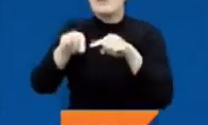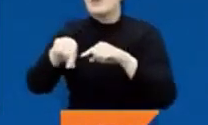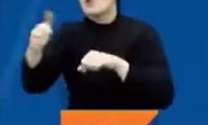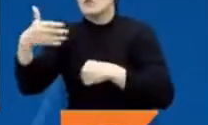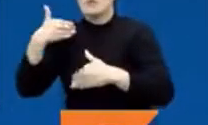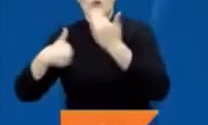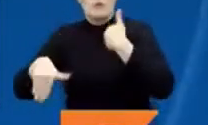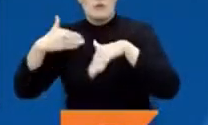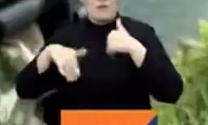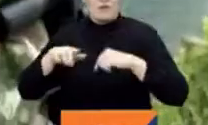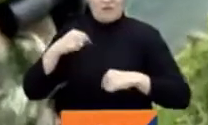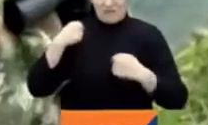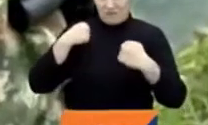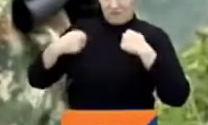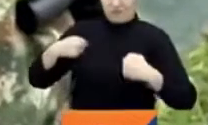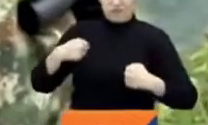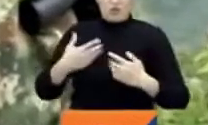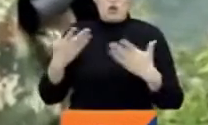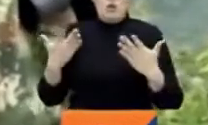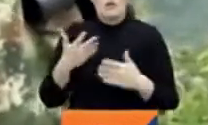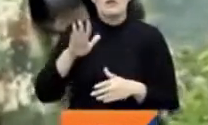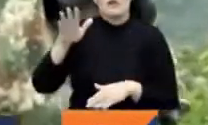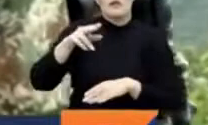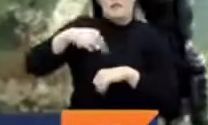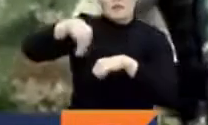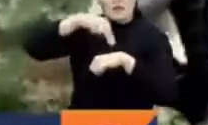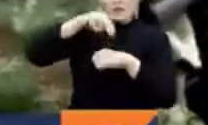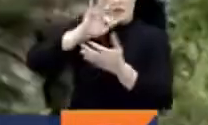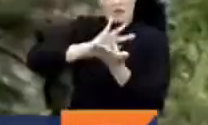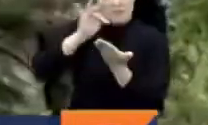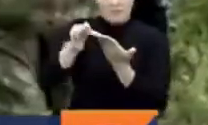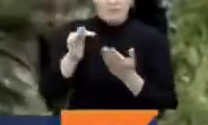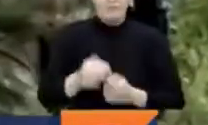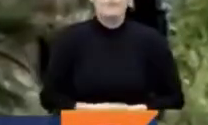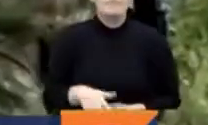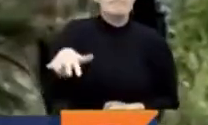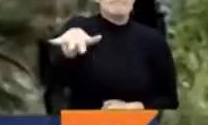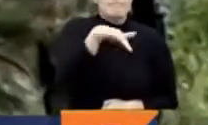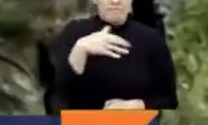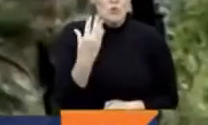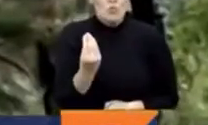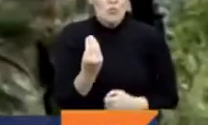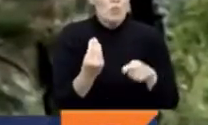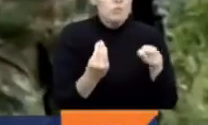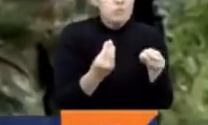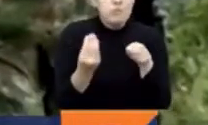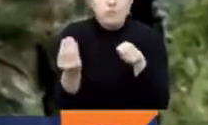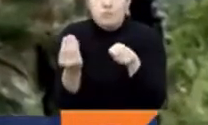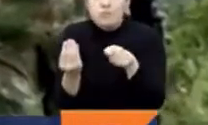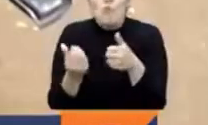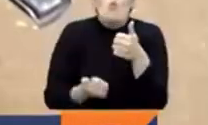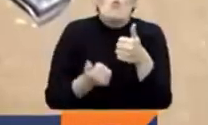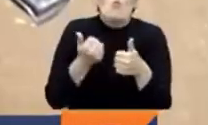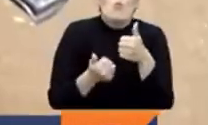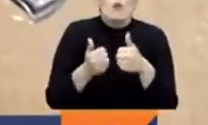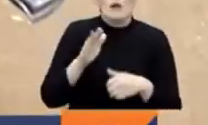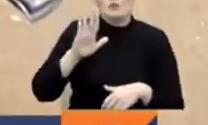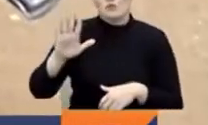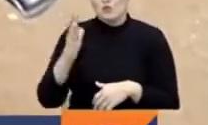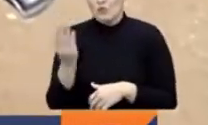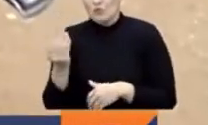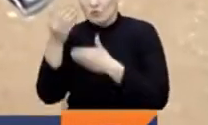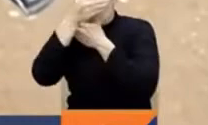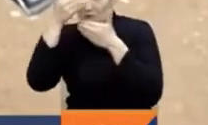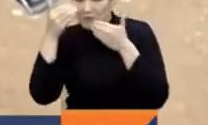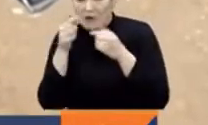en resguardo Inda Zabaleta, Nariño. Según las autoridades, en el sector operan grupos armados como el Frente Oliver Sinisterra, el Bloque